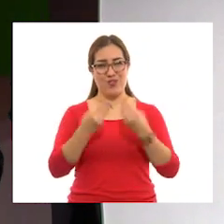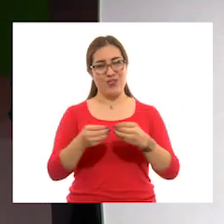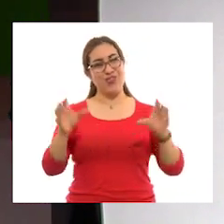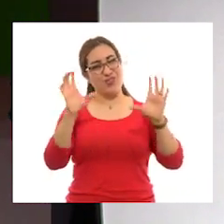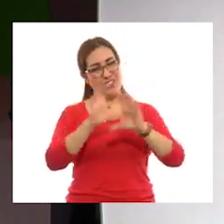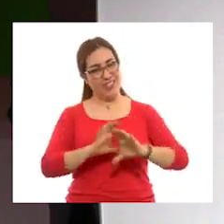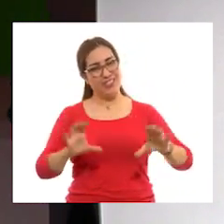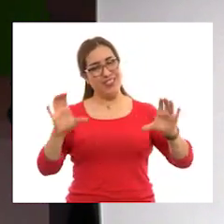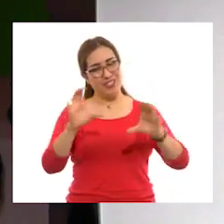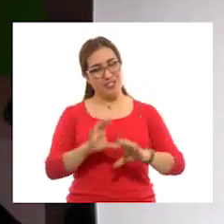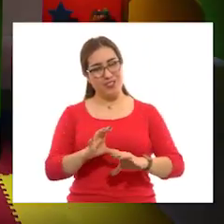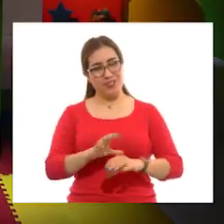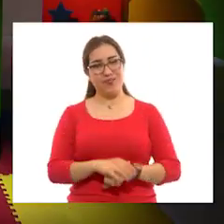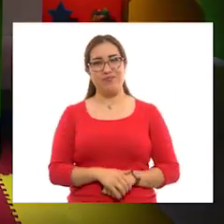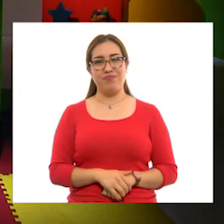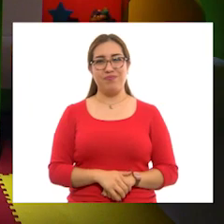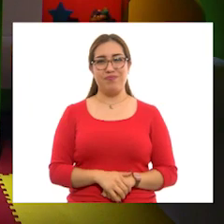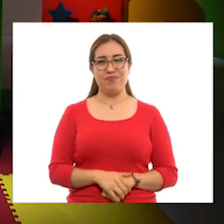canción!